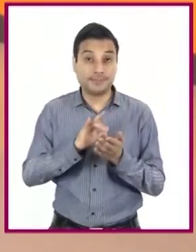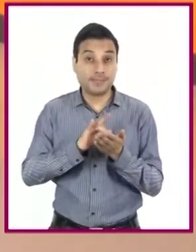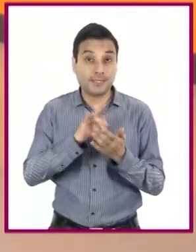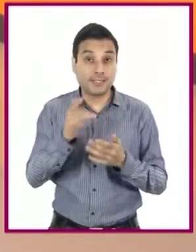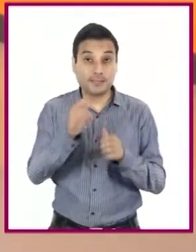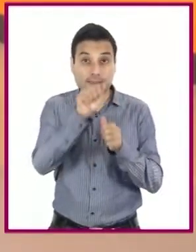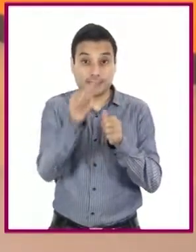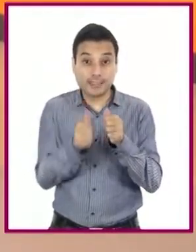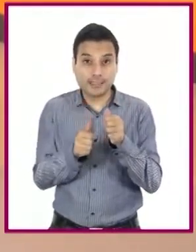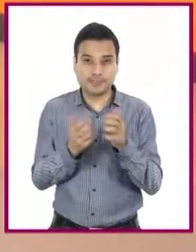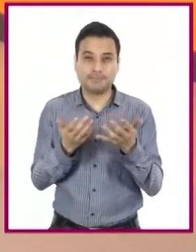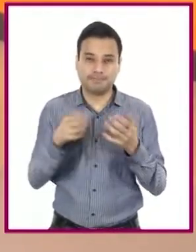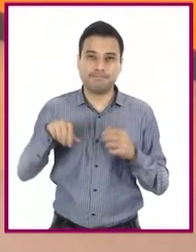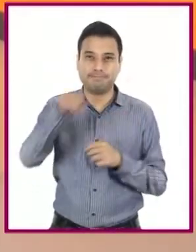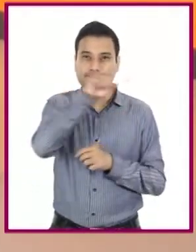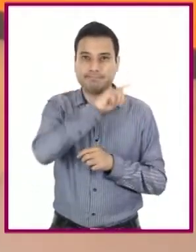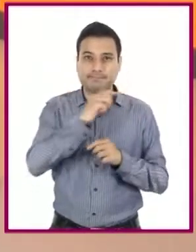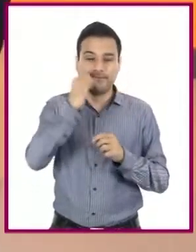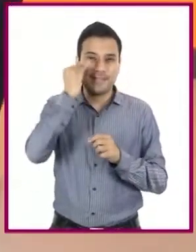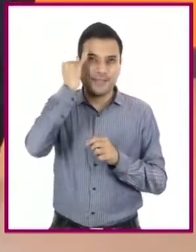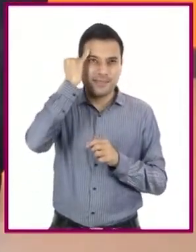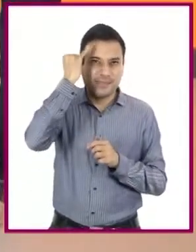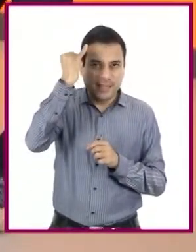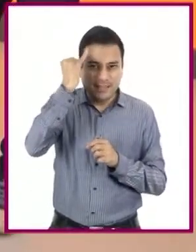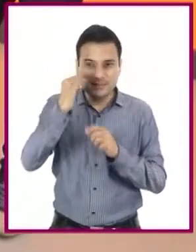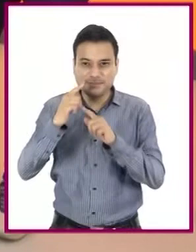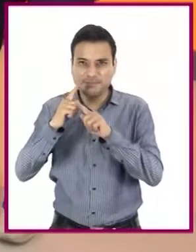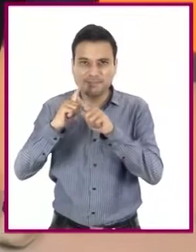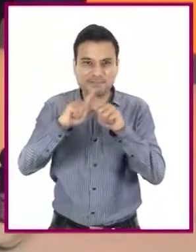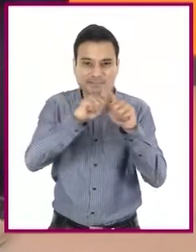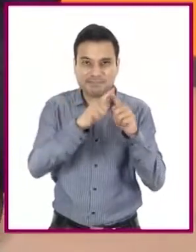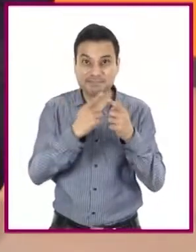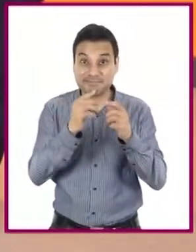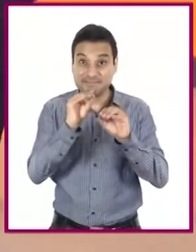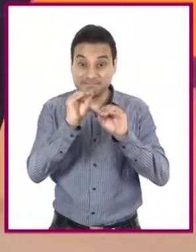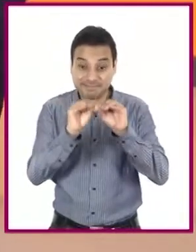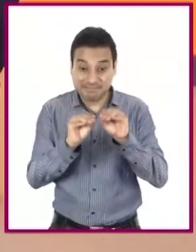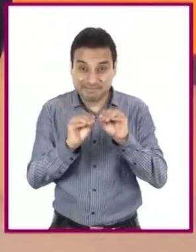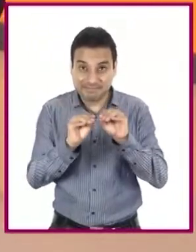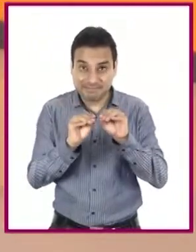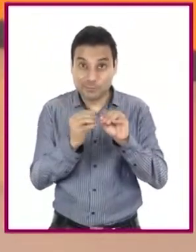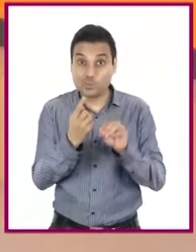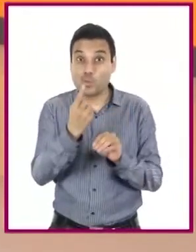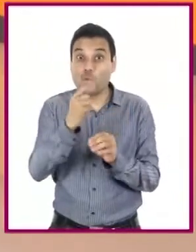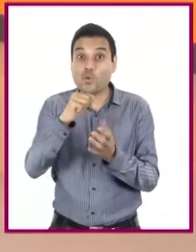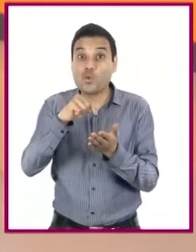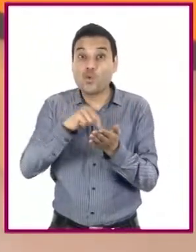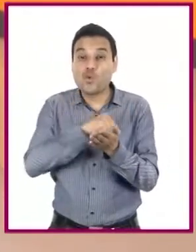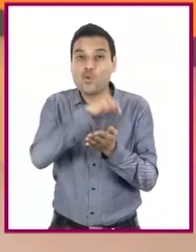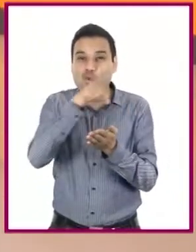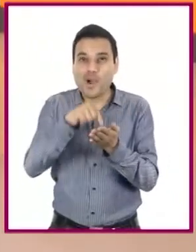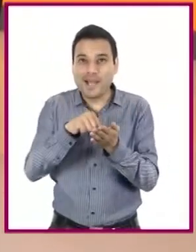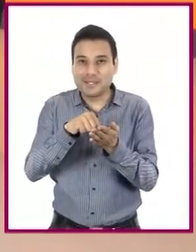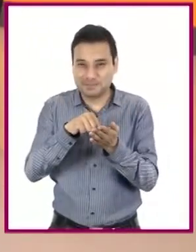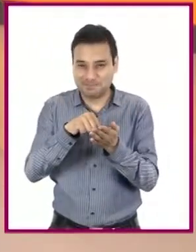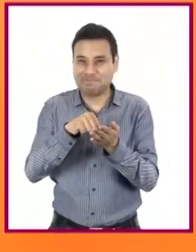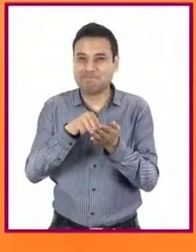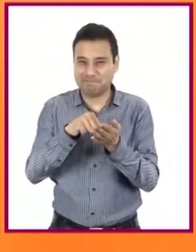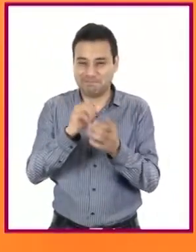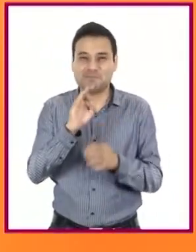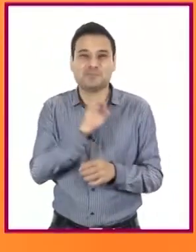por medio de la imaginación y la creatividad, rescataremos y rehabilitaremos un espacio social que contenga bienes